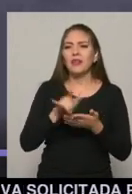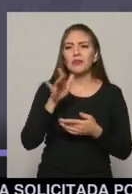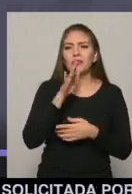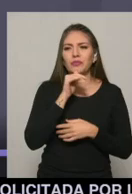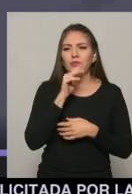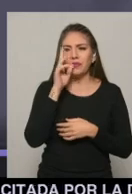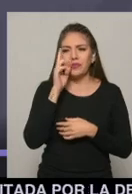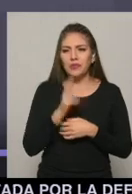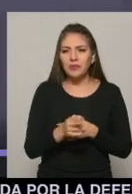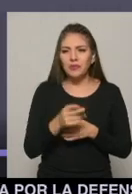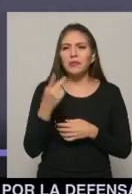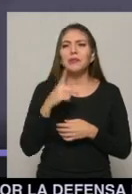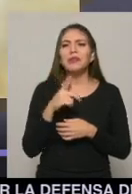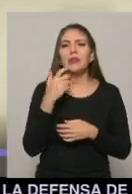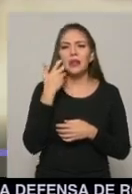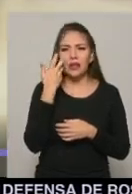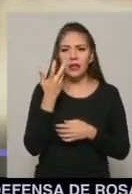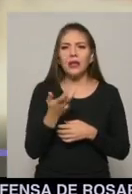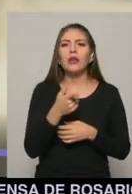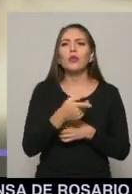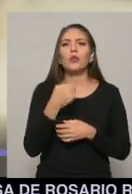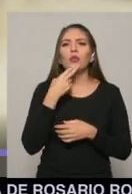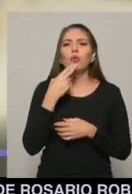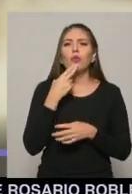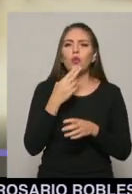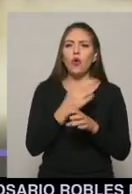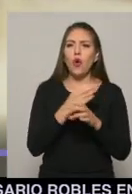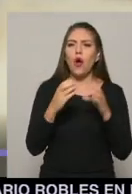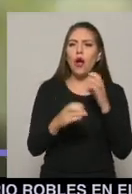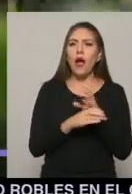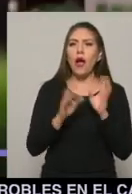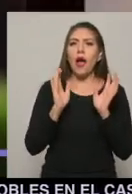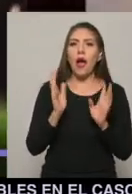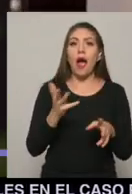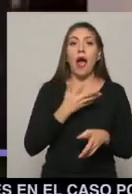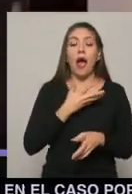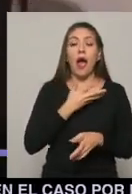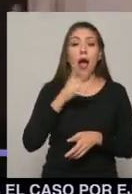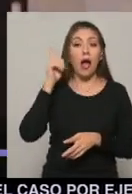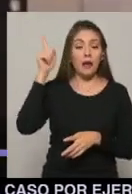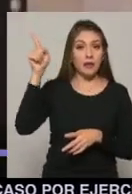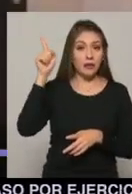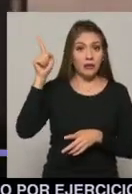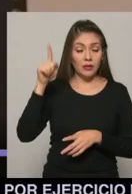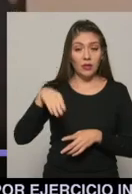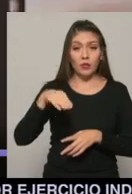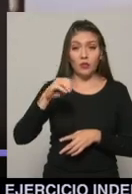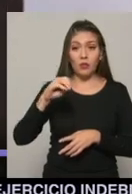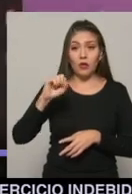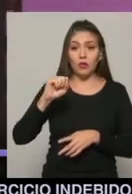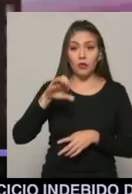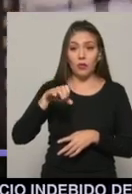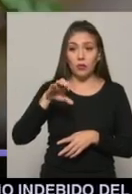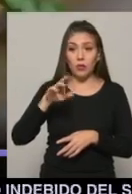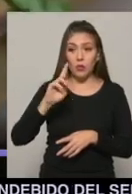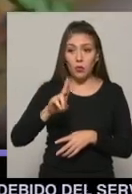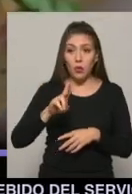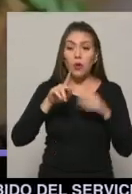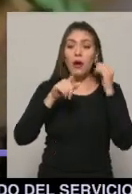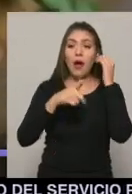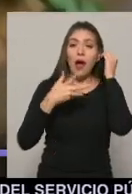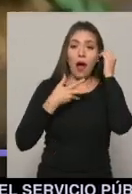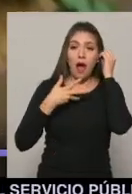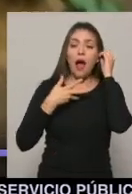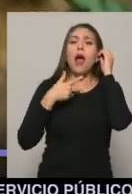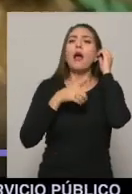intentamos que se utilicen también cosas que ya están allá, productos mexicanos que ya están en Moscú y que de alguna manera pues